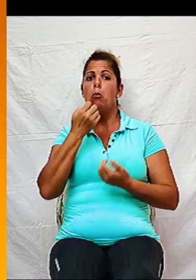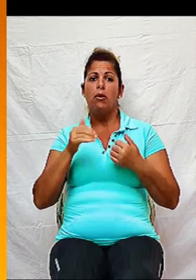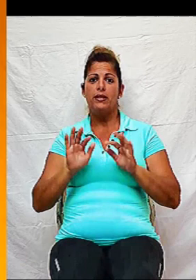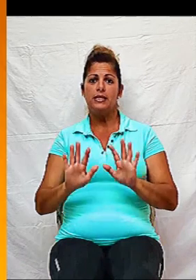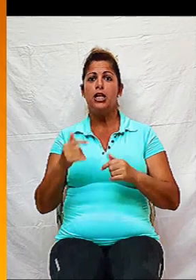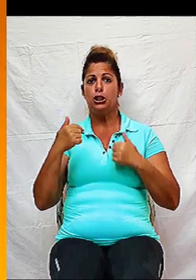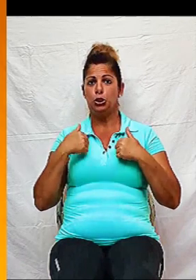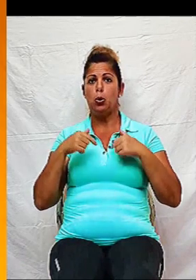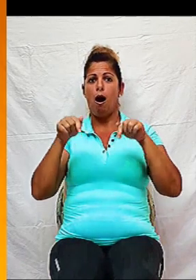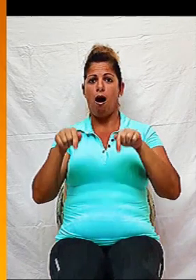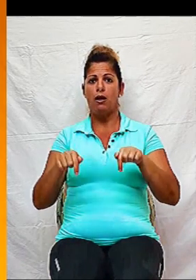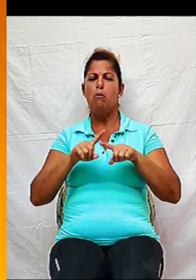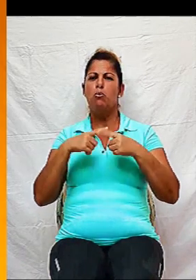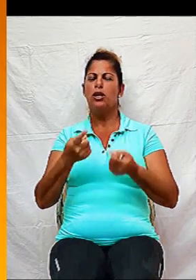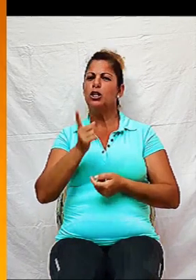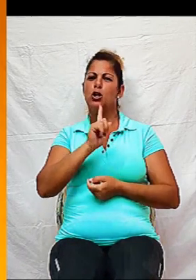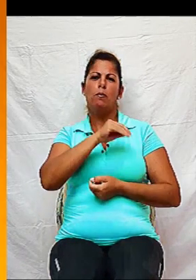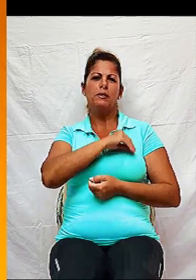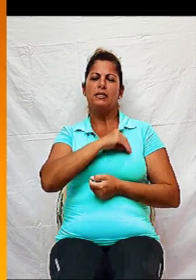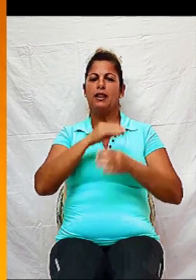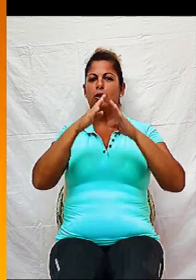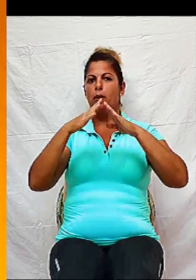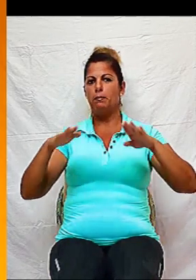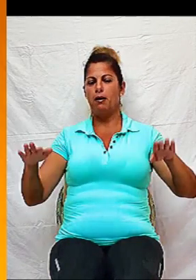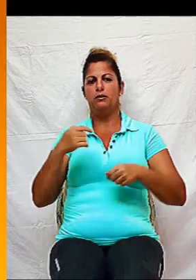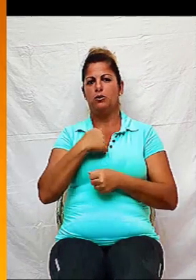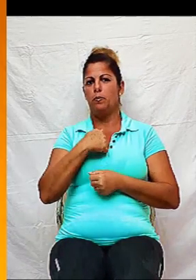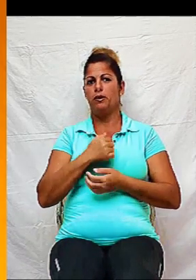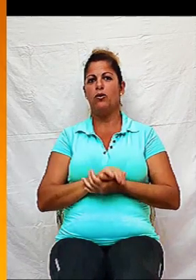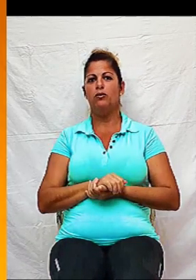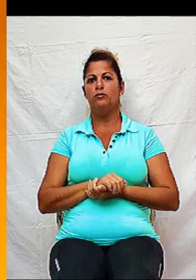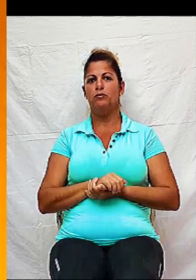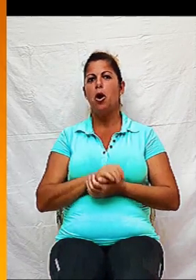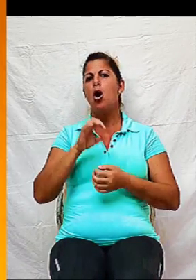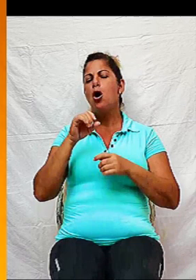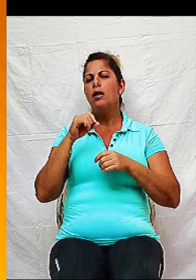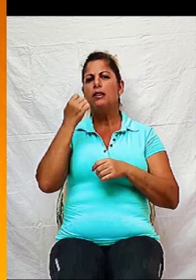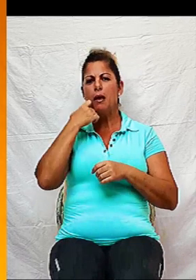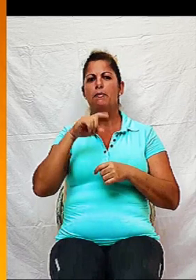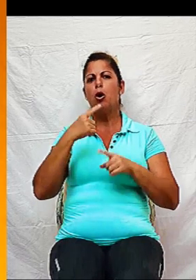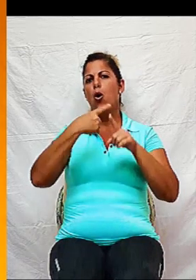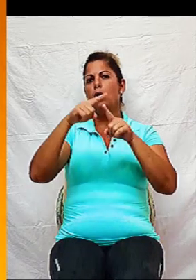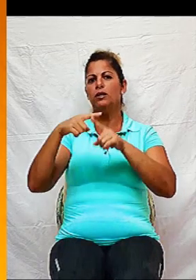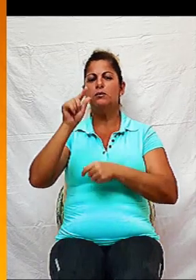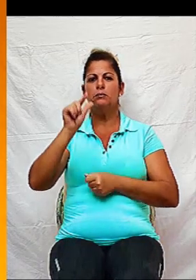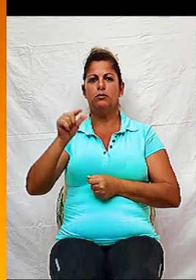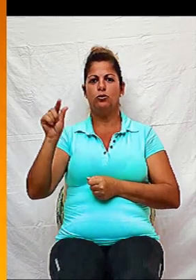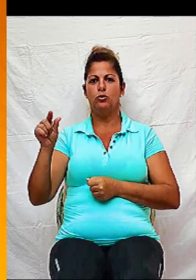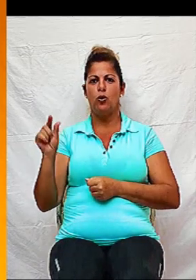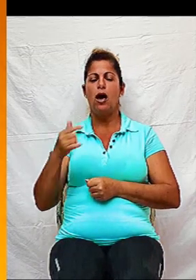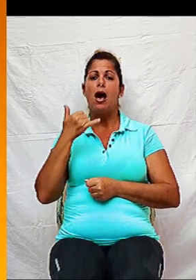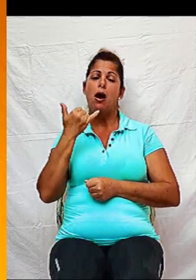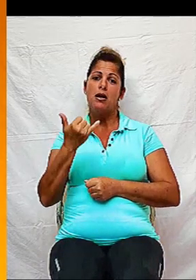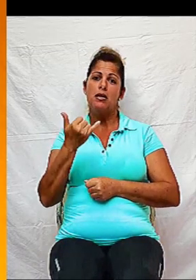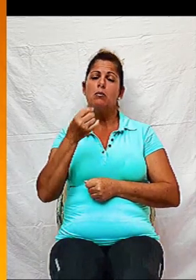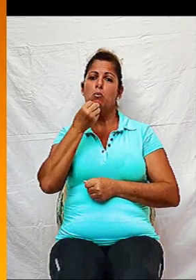¿O podría ser que estamos aquí porque no nos sentimos en paz con nosotros mismos, con los demás?